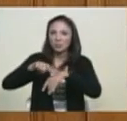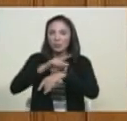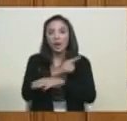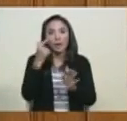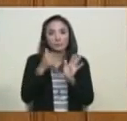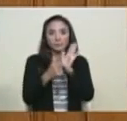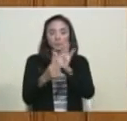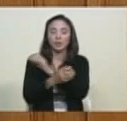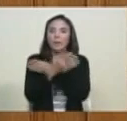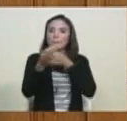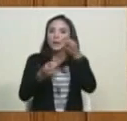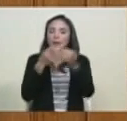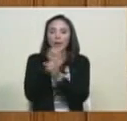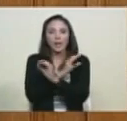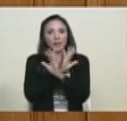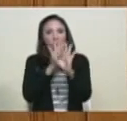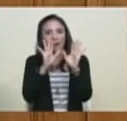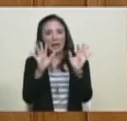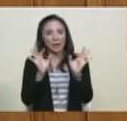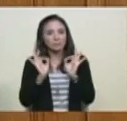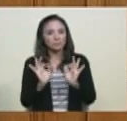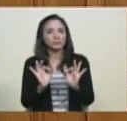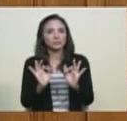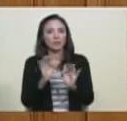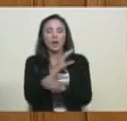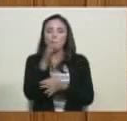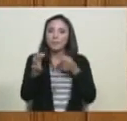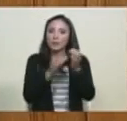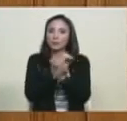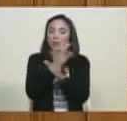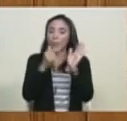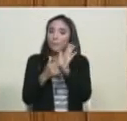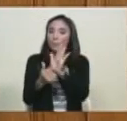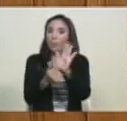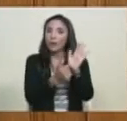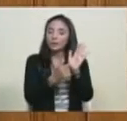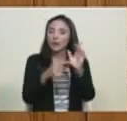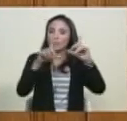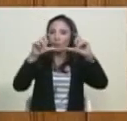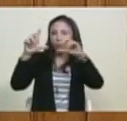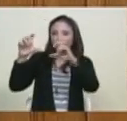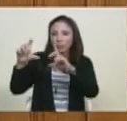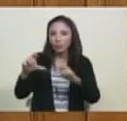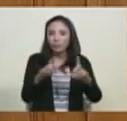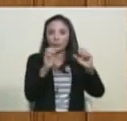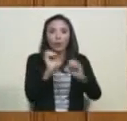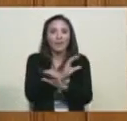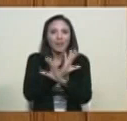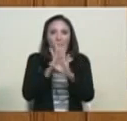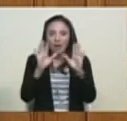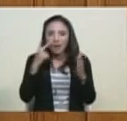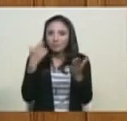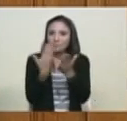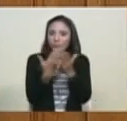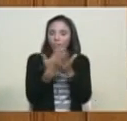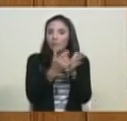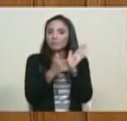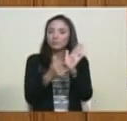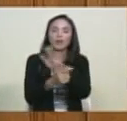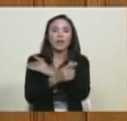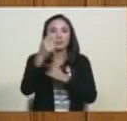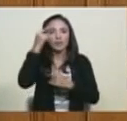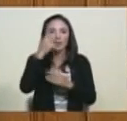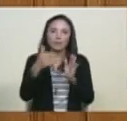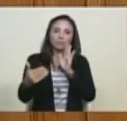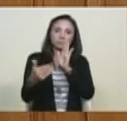cuenta de manera precisa y detallada y muestra imágenes inéditas de lo que fue